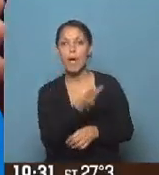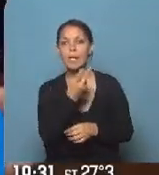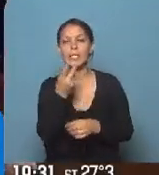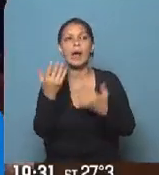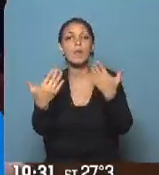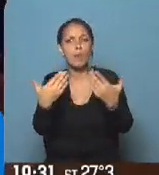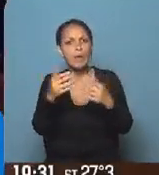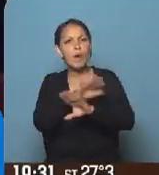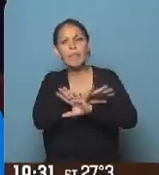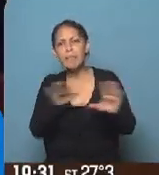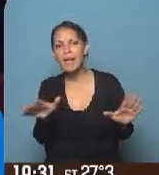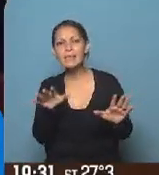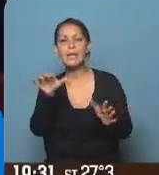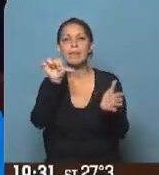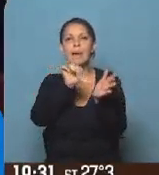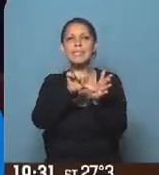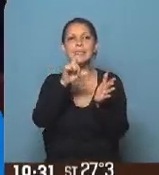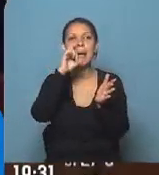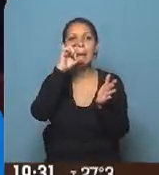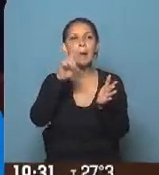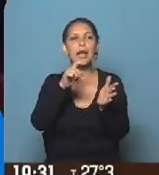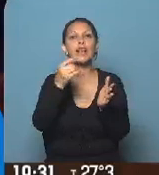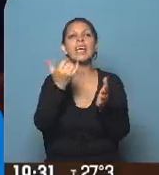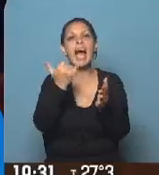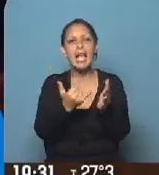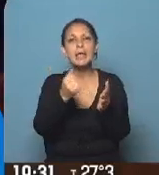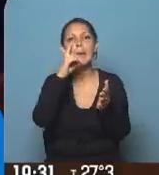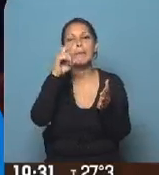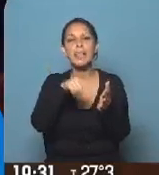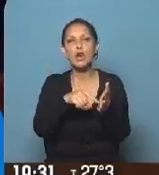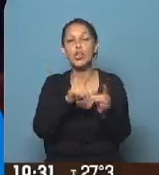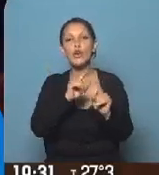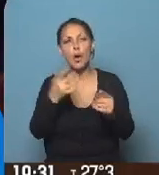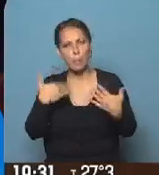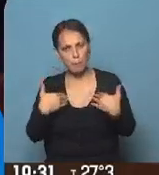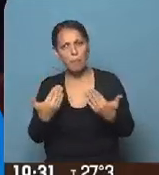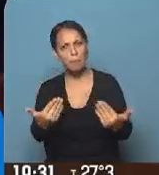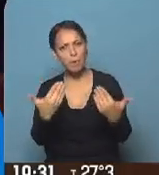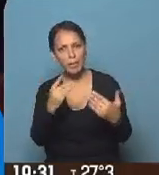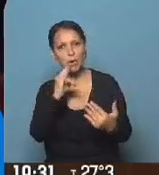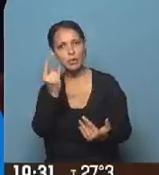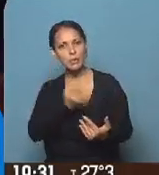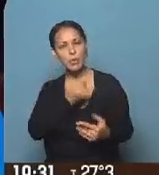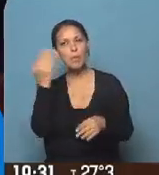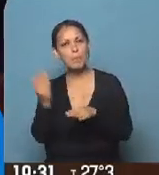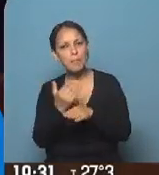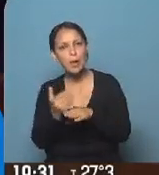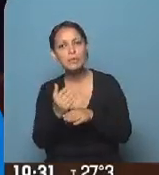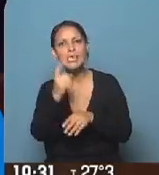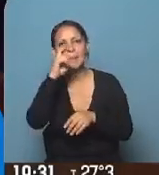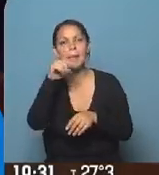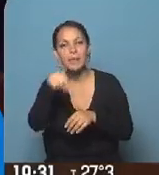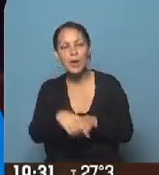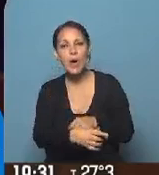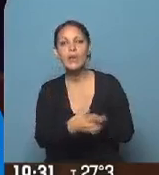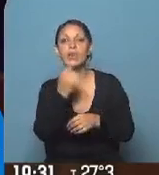con petróleo para transformarnos en un país petrolero, que es otra cosa, que tenemos muchas posibilidades en el interior, si nos ocupamos de